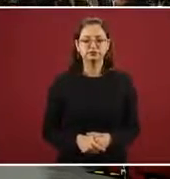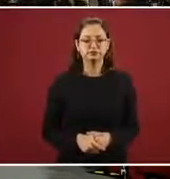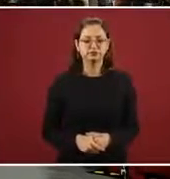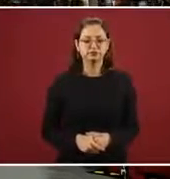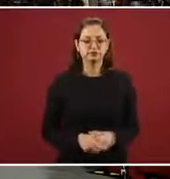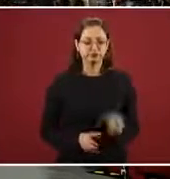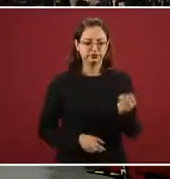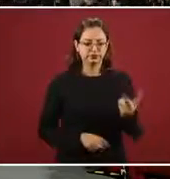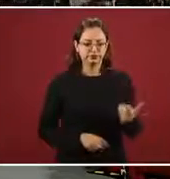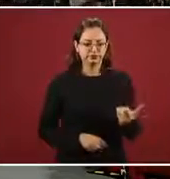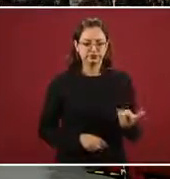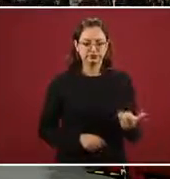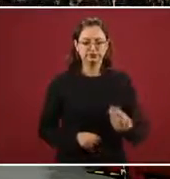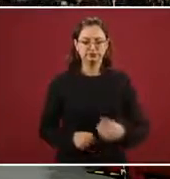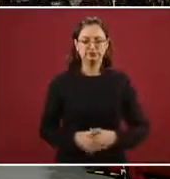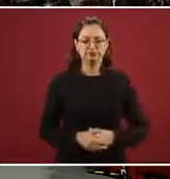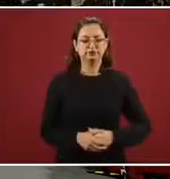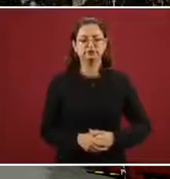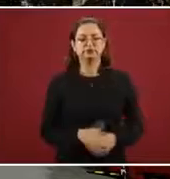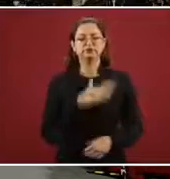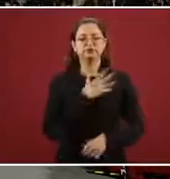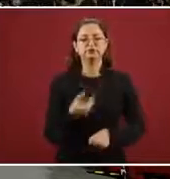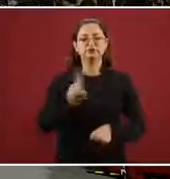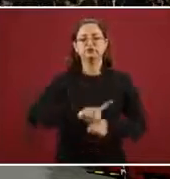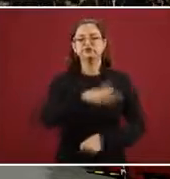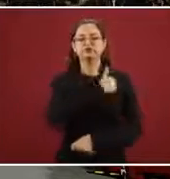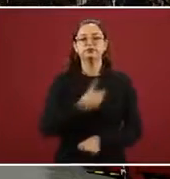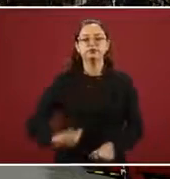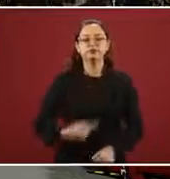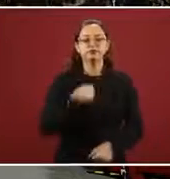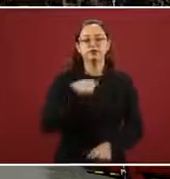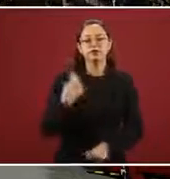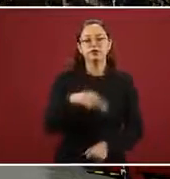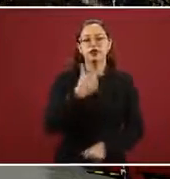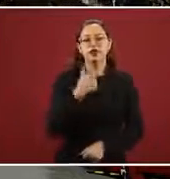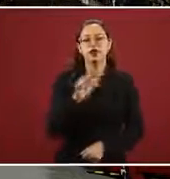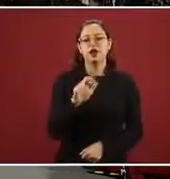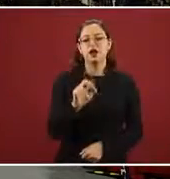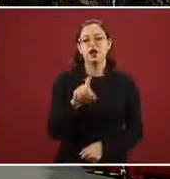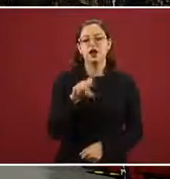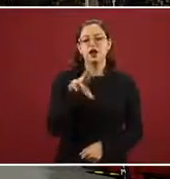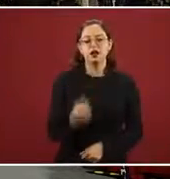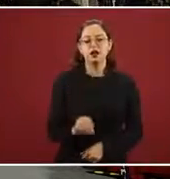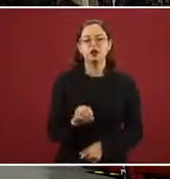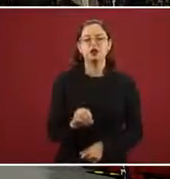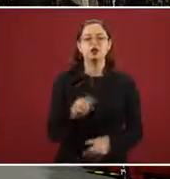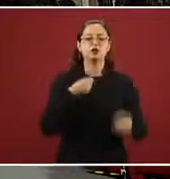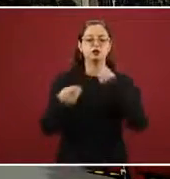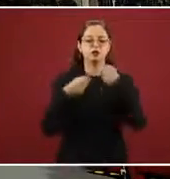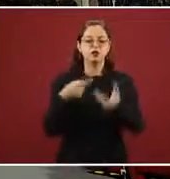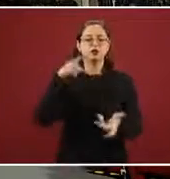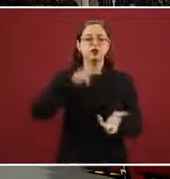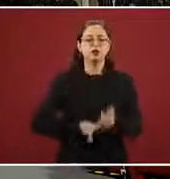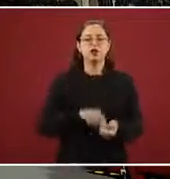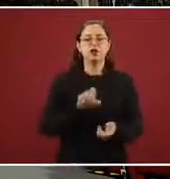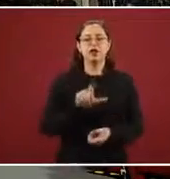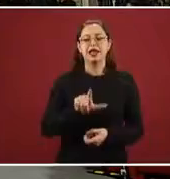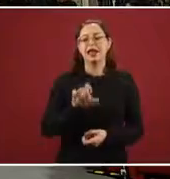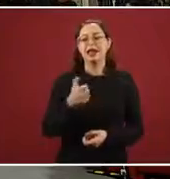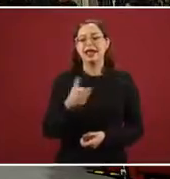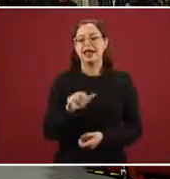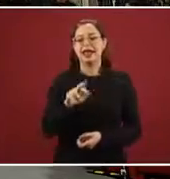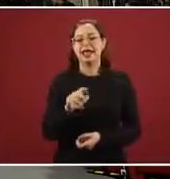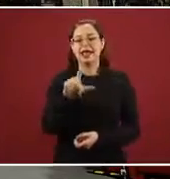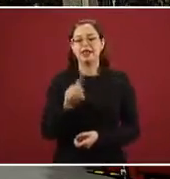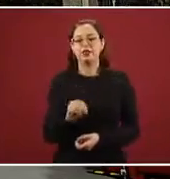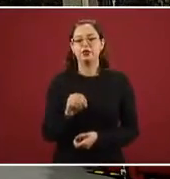¿Los dos? Muy buenos días, presidente. Gerardo Suárez, reportero en el Heraldo de México. Quiero preguntarle, las ciudadanas